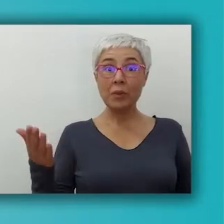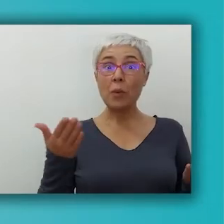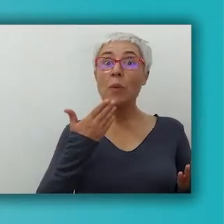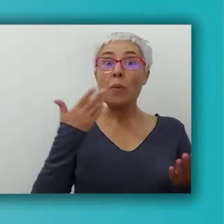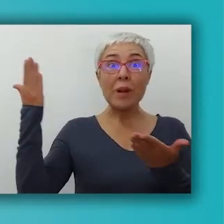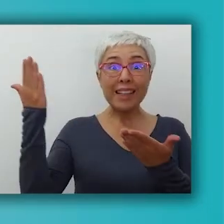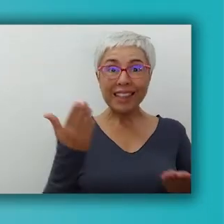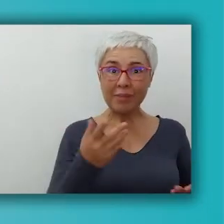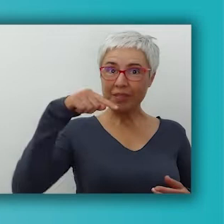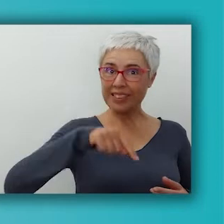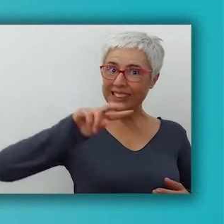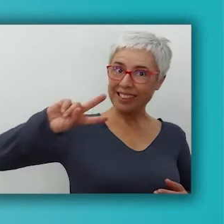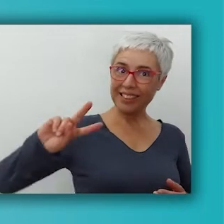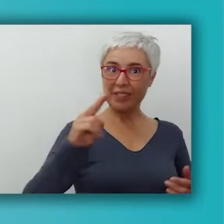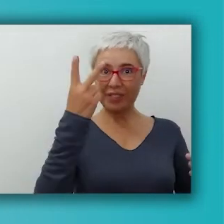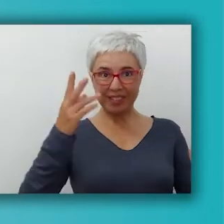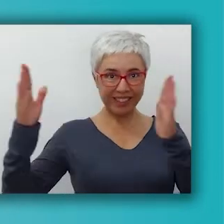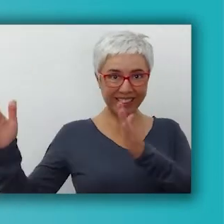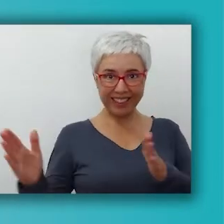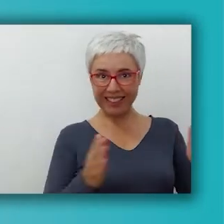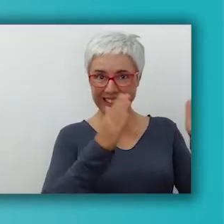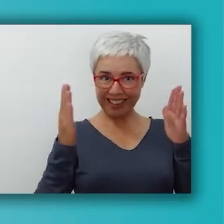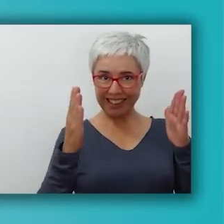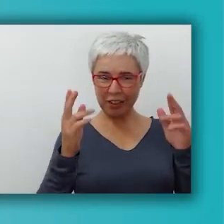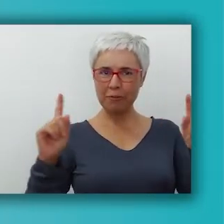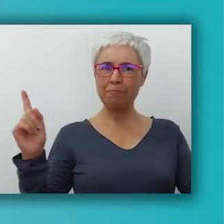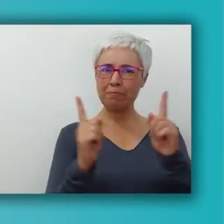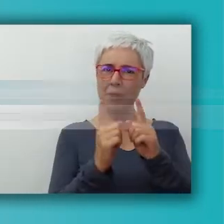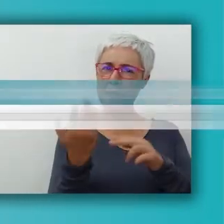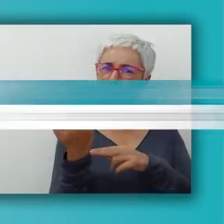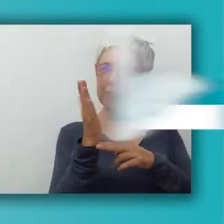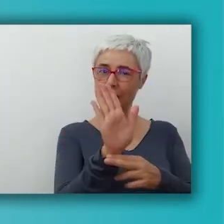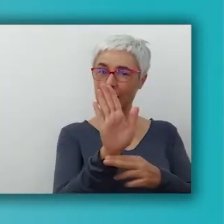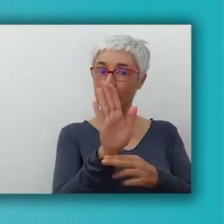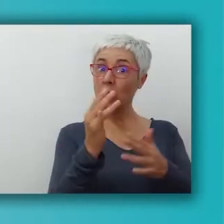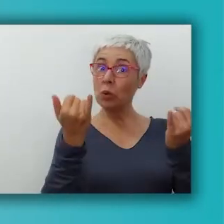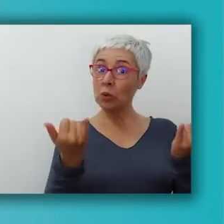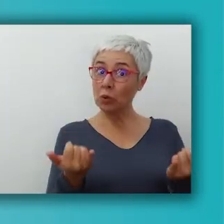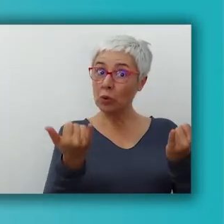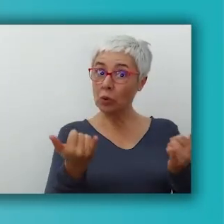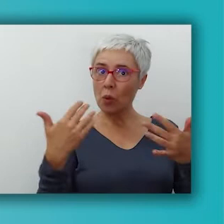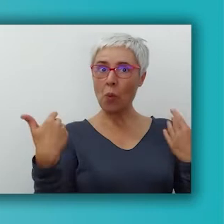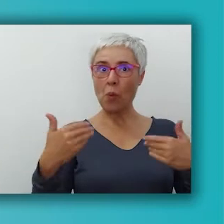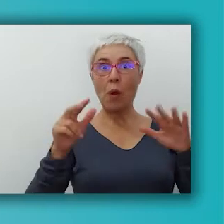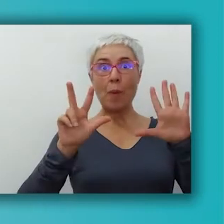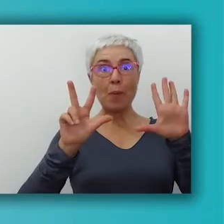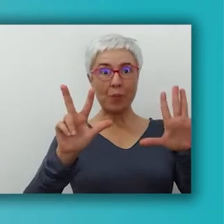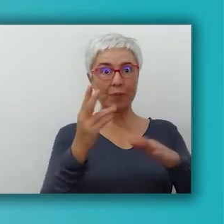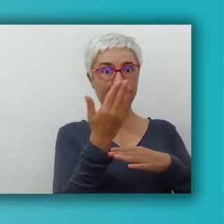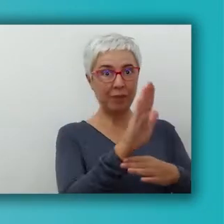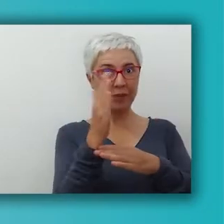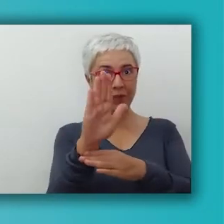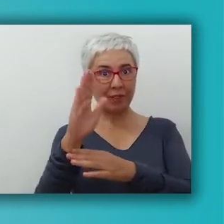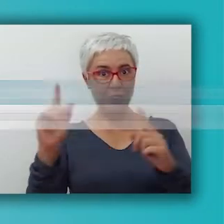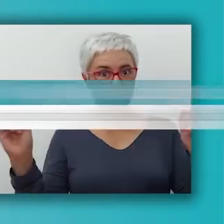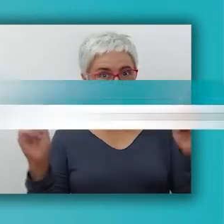Bienvenidos a la segunda jornada de los Impact Pitches. Bea, ¿qué nos espera hoy? Pues hoy nos espera una jornada también con 8 pitches, con mucho, mucho